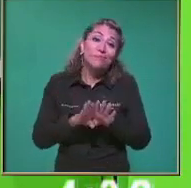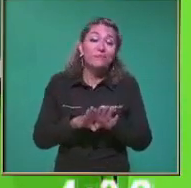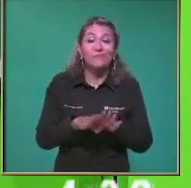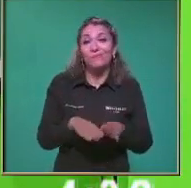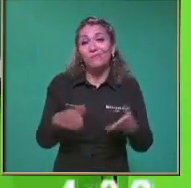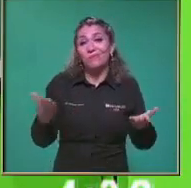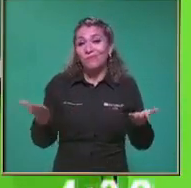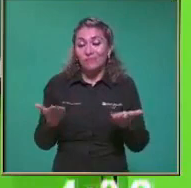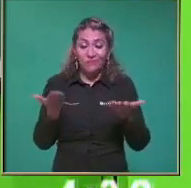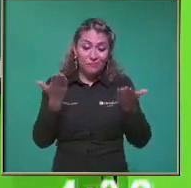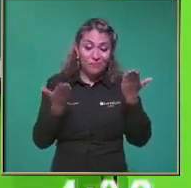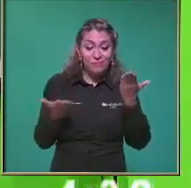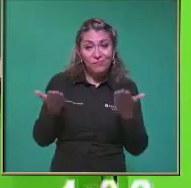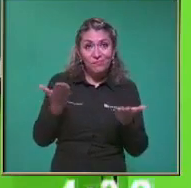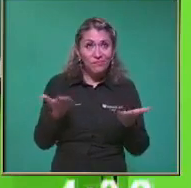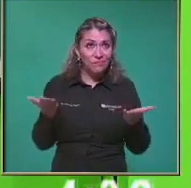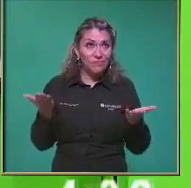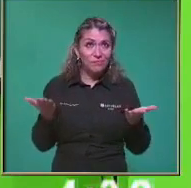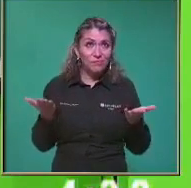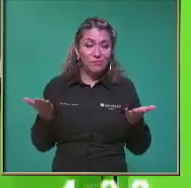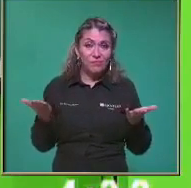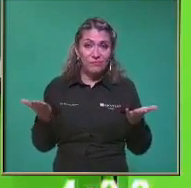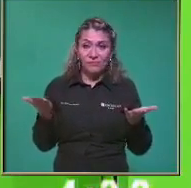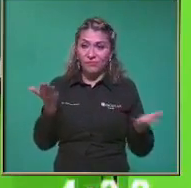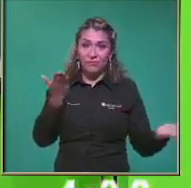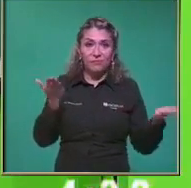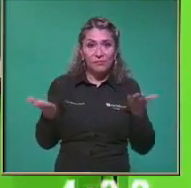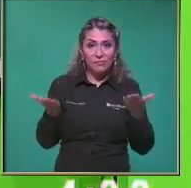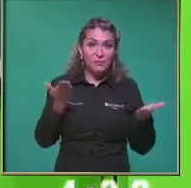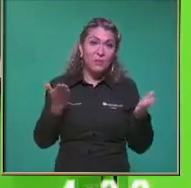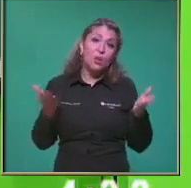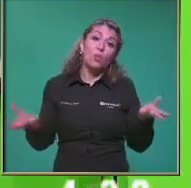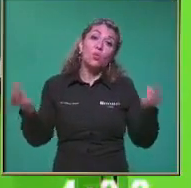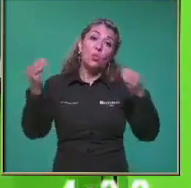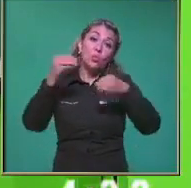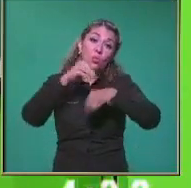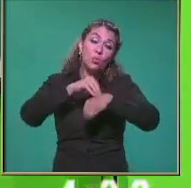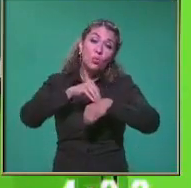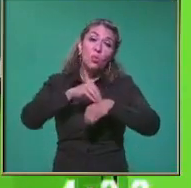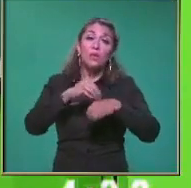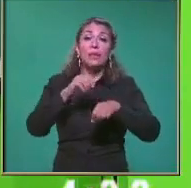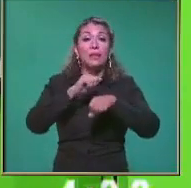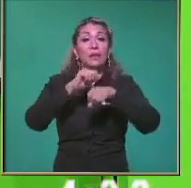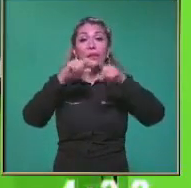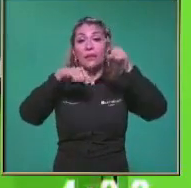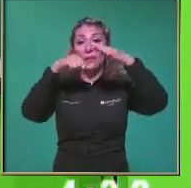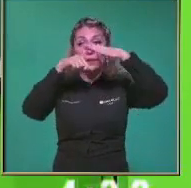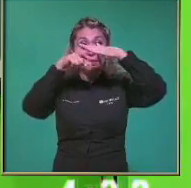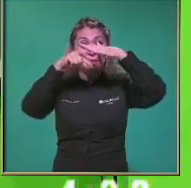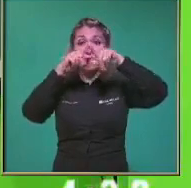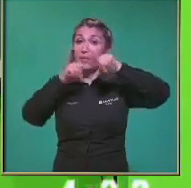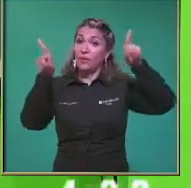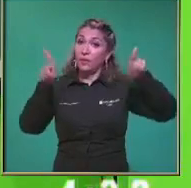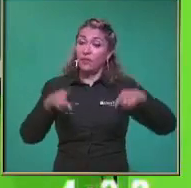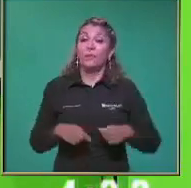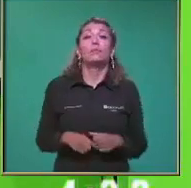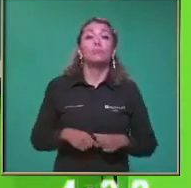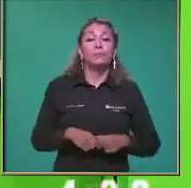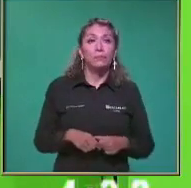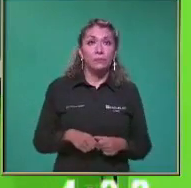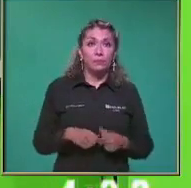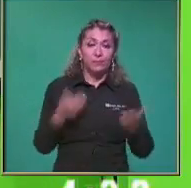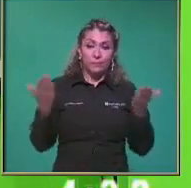puedo resolver entonces las fracciones, las adiciones de fracciones cuando tengo distinto denominador? Pues muy sencillo, puedo